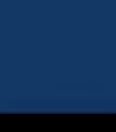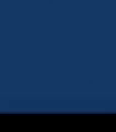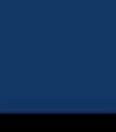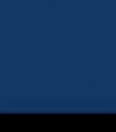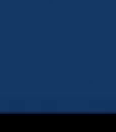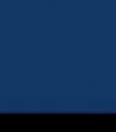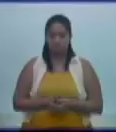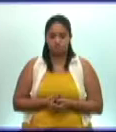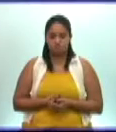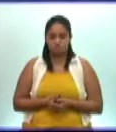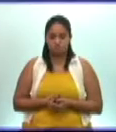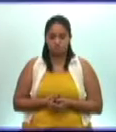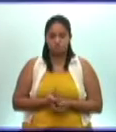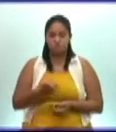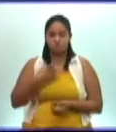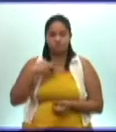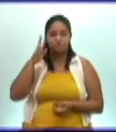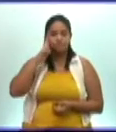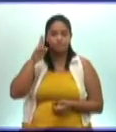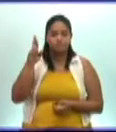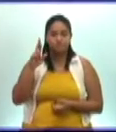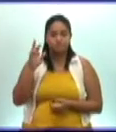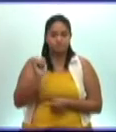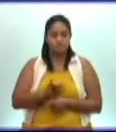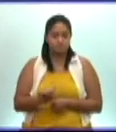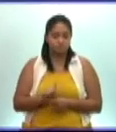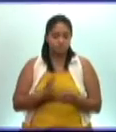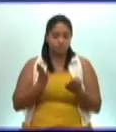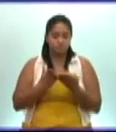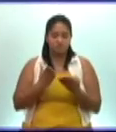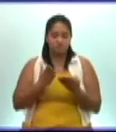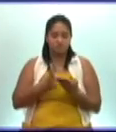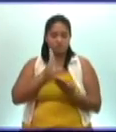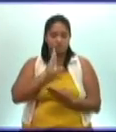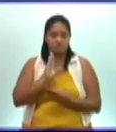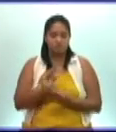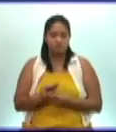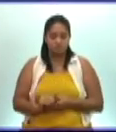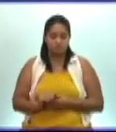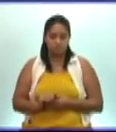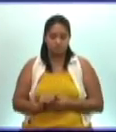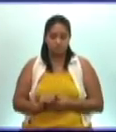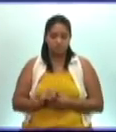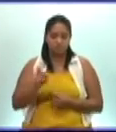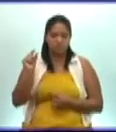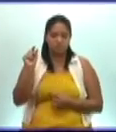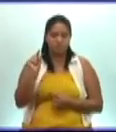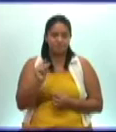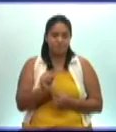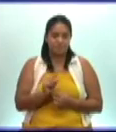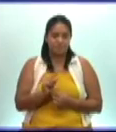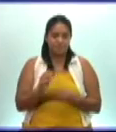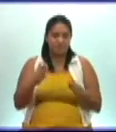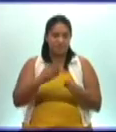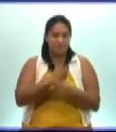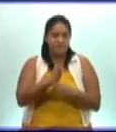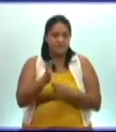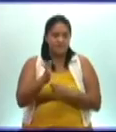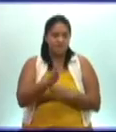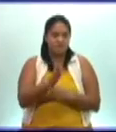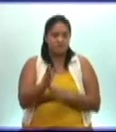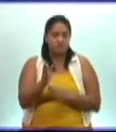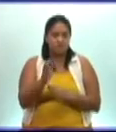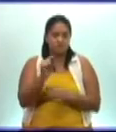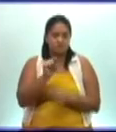Debemos recordar también que en clases planteamos que para pequeñas desviaciones, en este